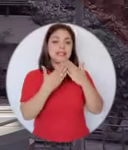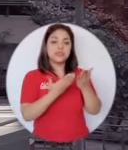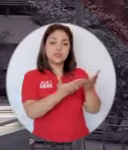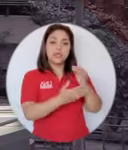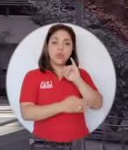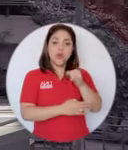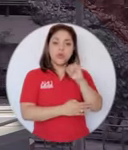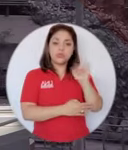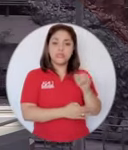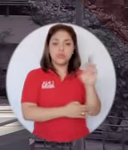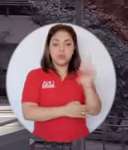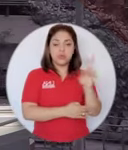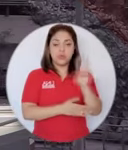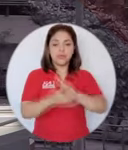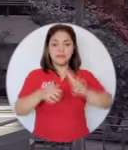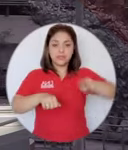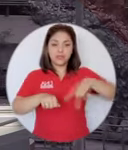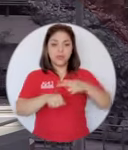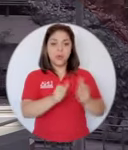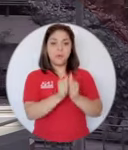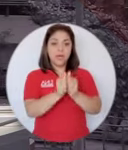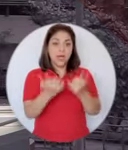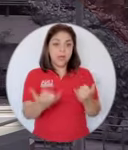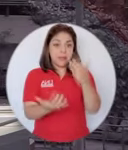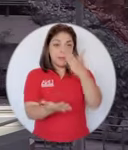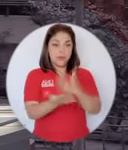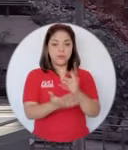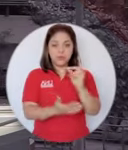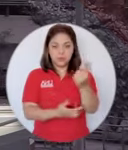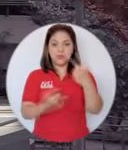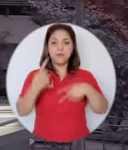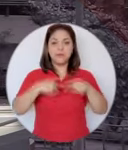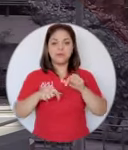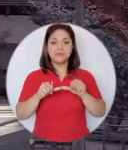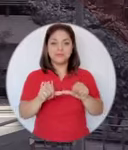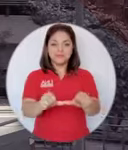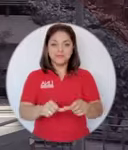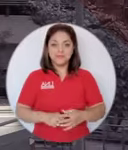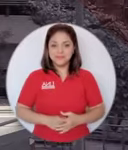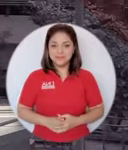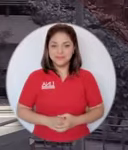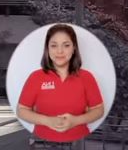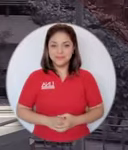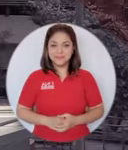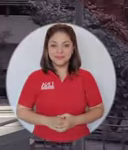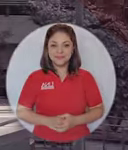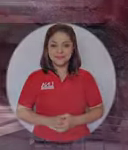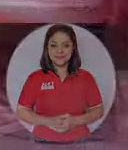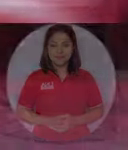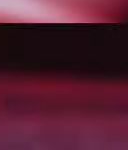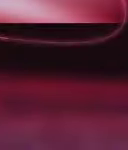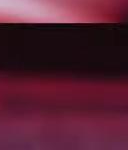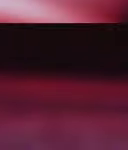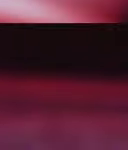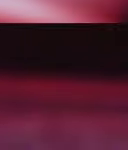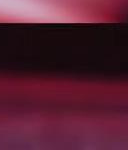Muchas gracias a Juan José Romero Zúñiga de la Universidad Nacional por acompañarnos. Vamos a una pausa y ya volvemos con Una Mirada.